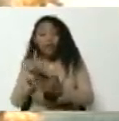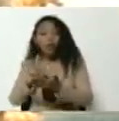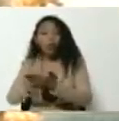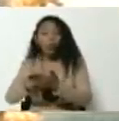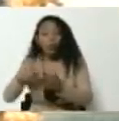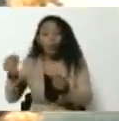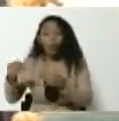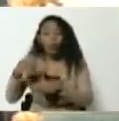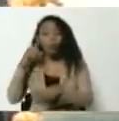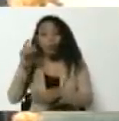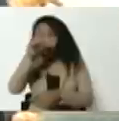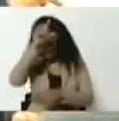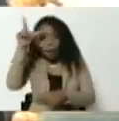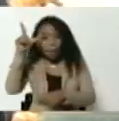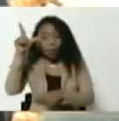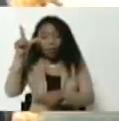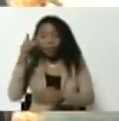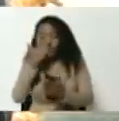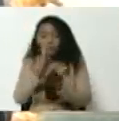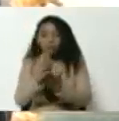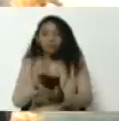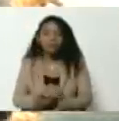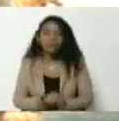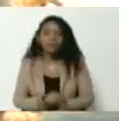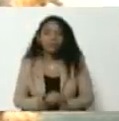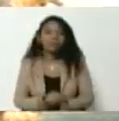por Leopoldo López. Y